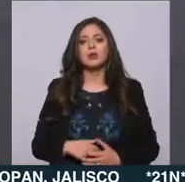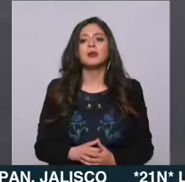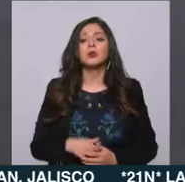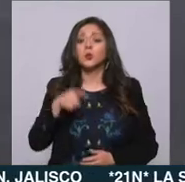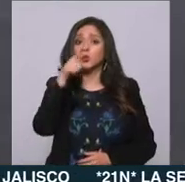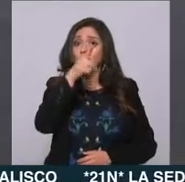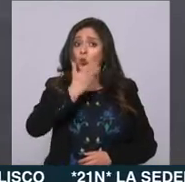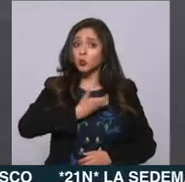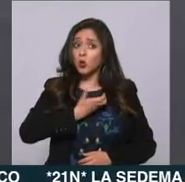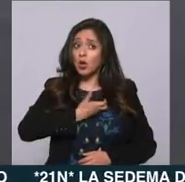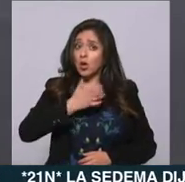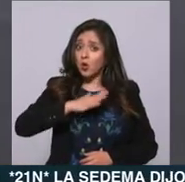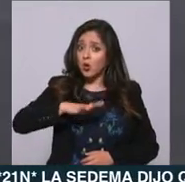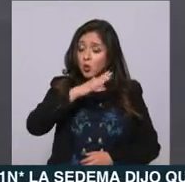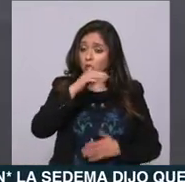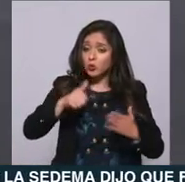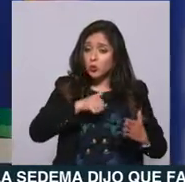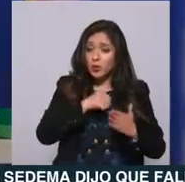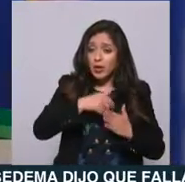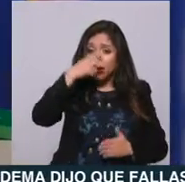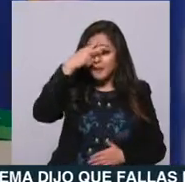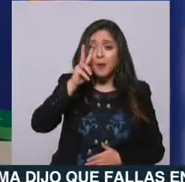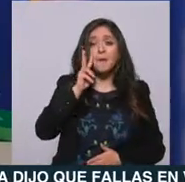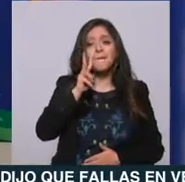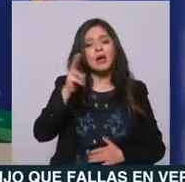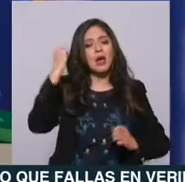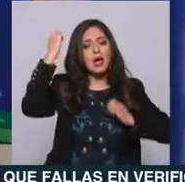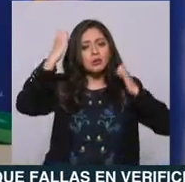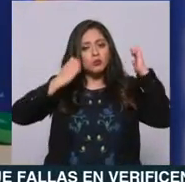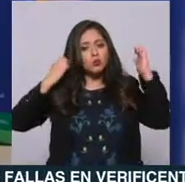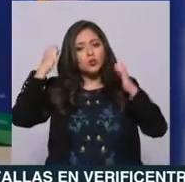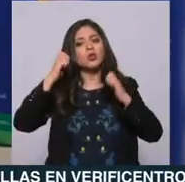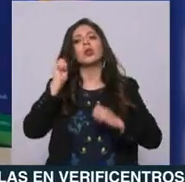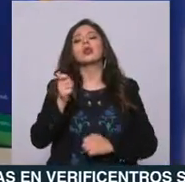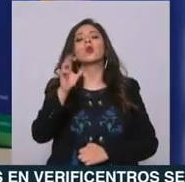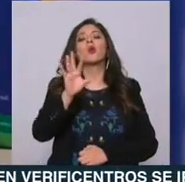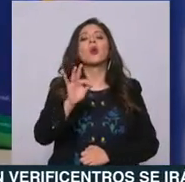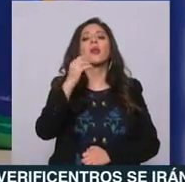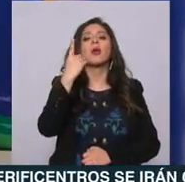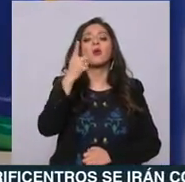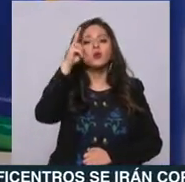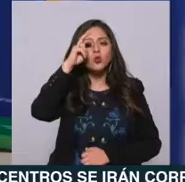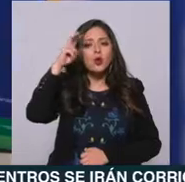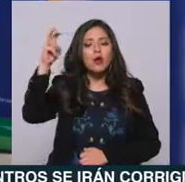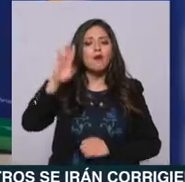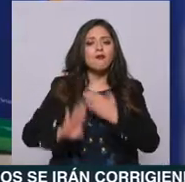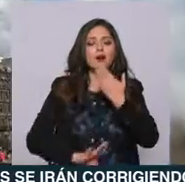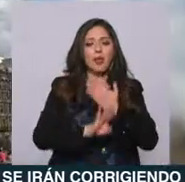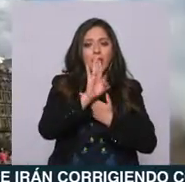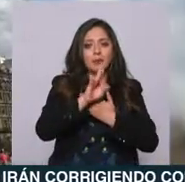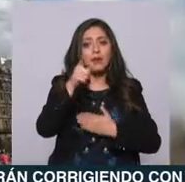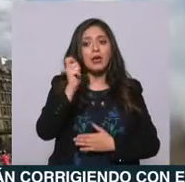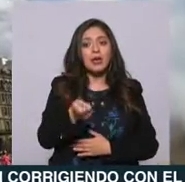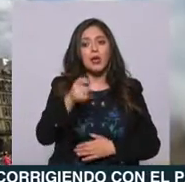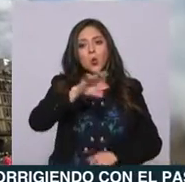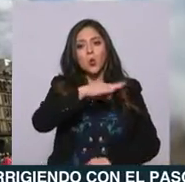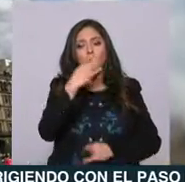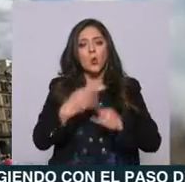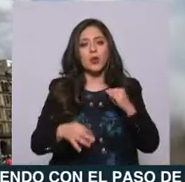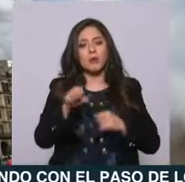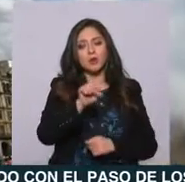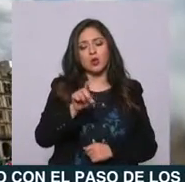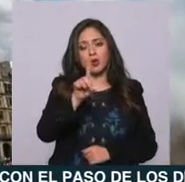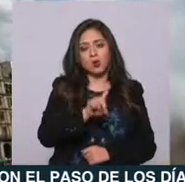el Zócalo capitalino, pase a darle un vistazo a la exposición colectiva 41 Soñares Fantasmas, pues es su último fin de semana.